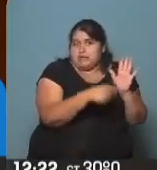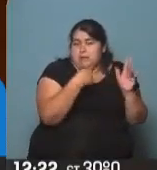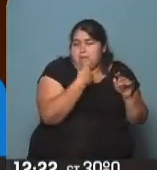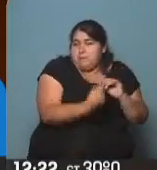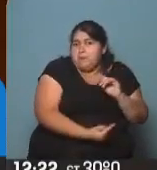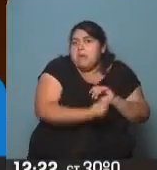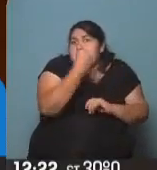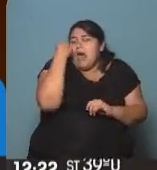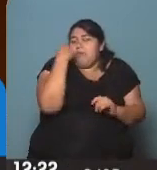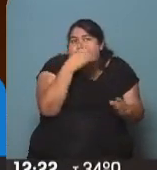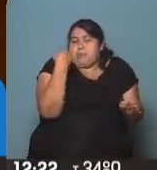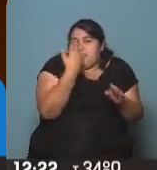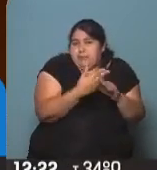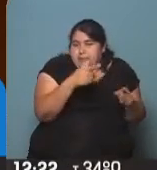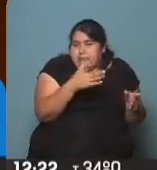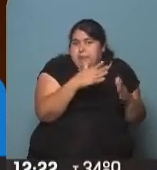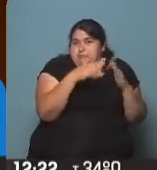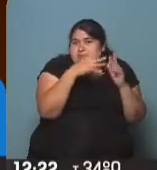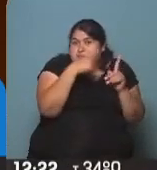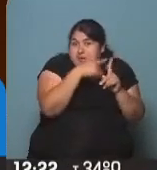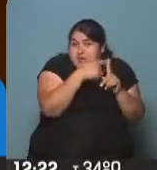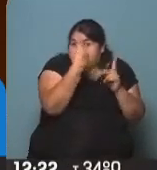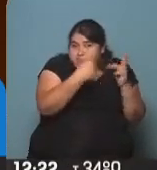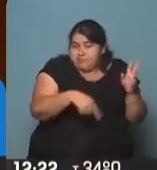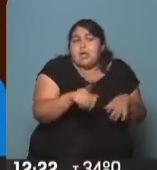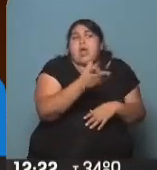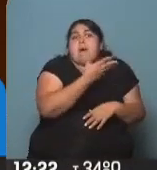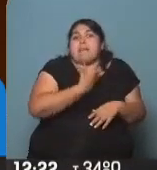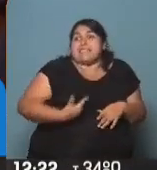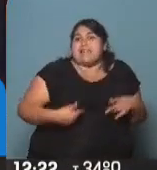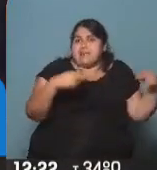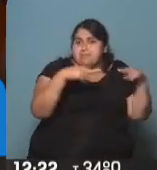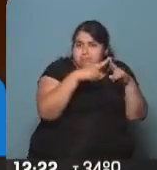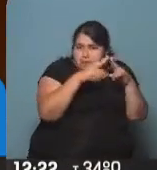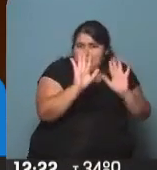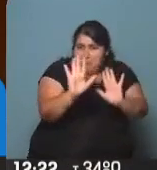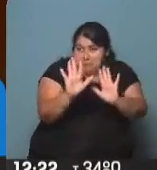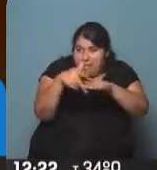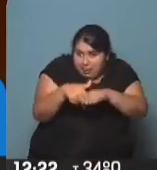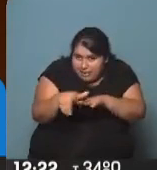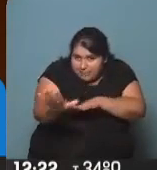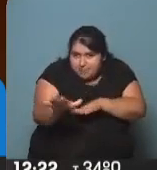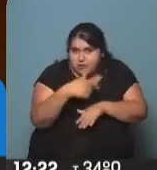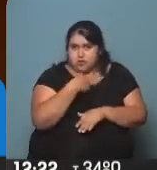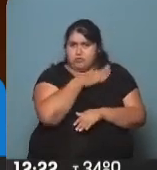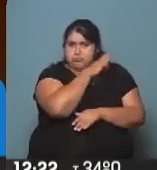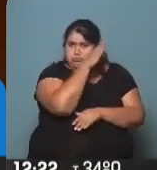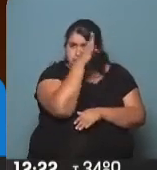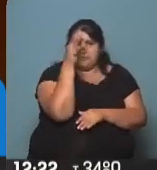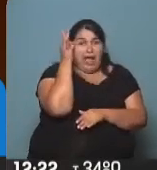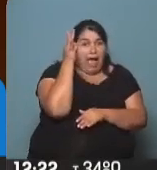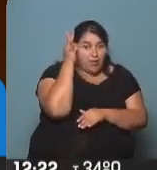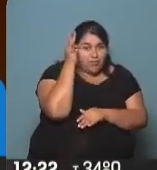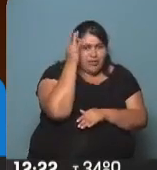historia de la Iglesia, que todos los presidentes de conferencias episcopales se van a juntar 2 días. Pero déjeme, yo recorrí mucho el África. A ver.